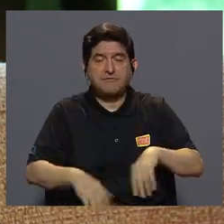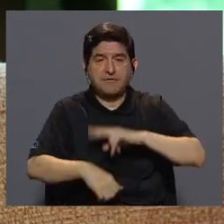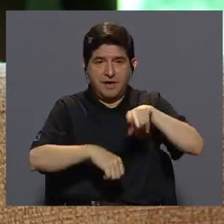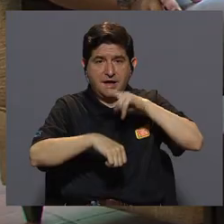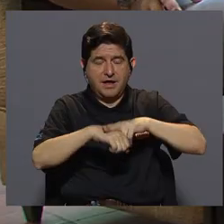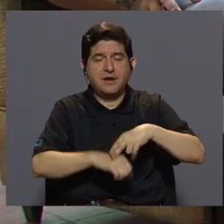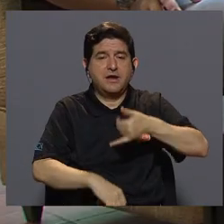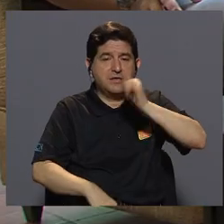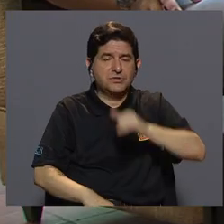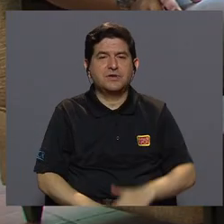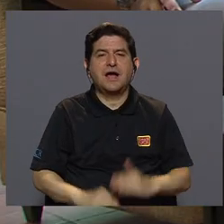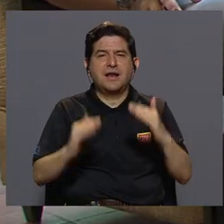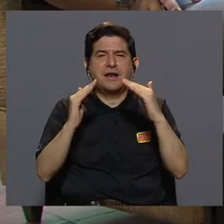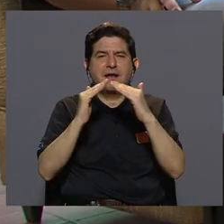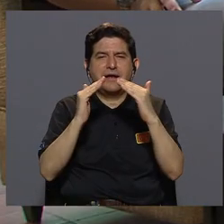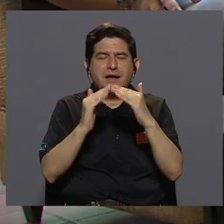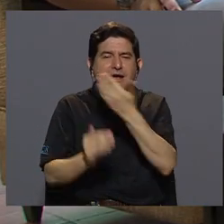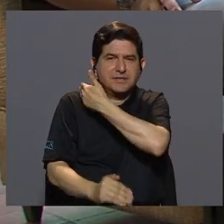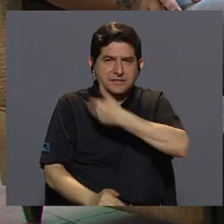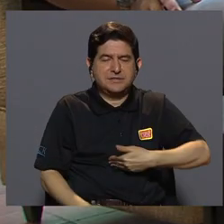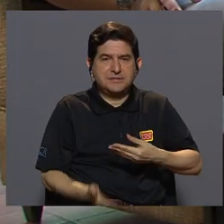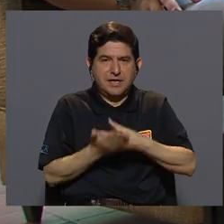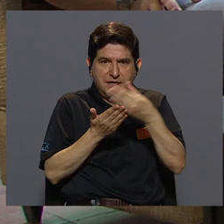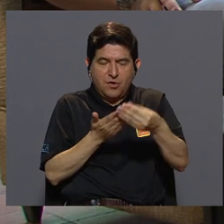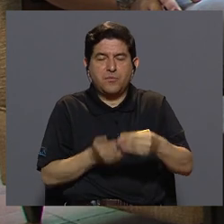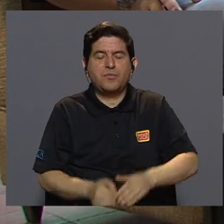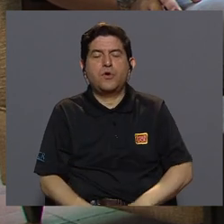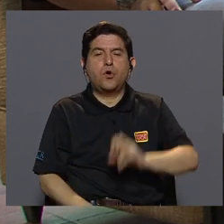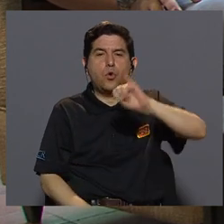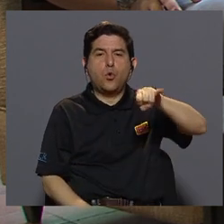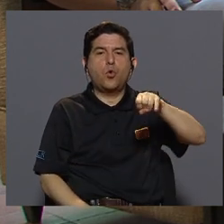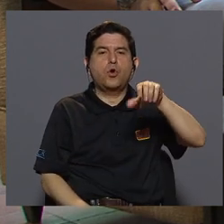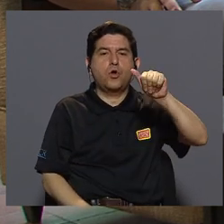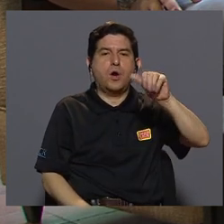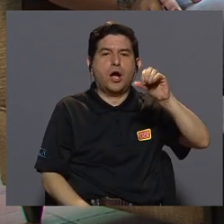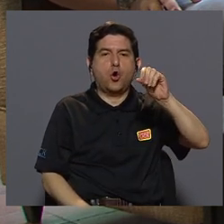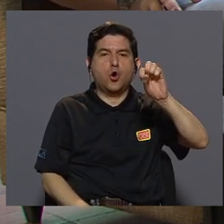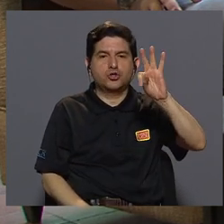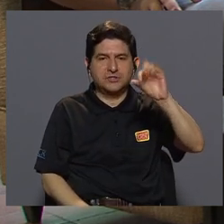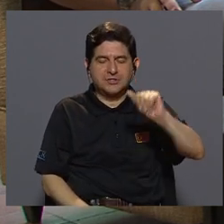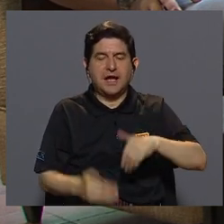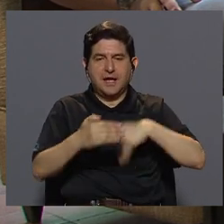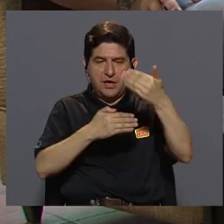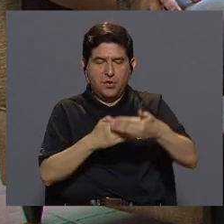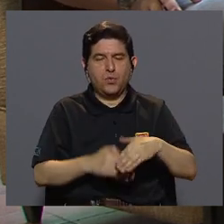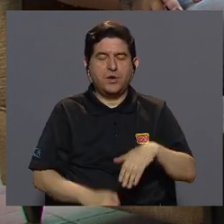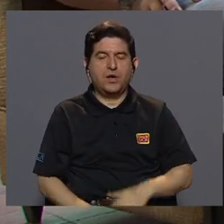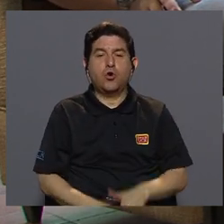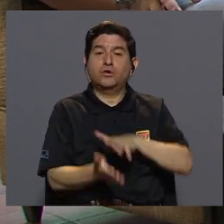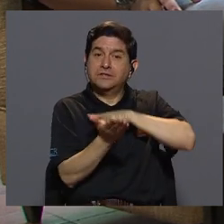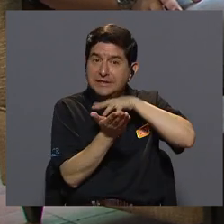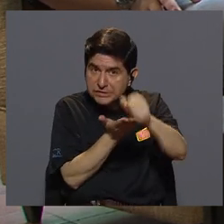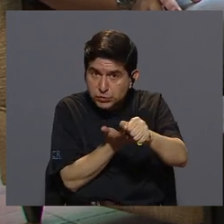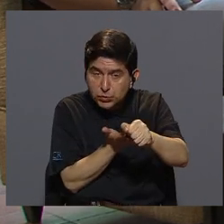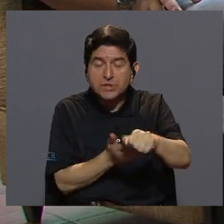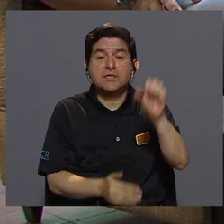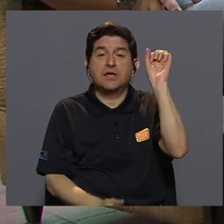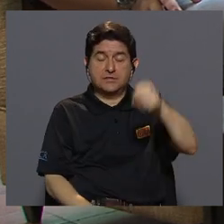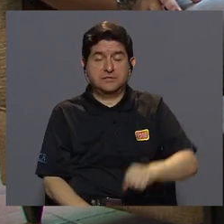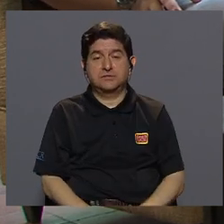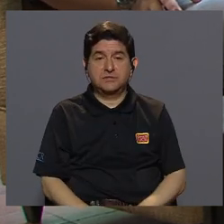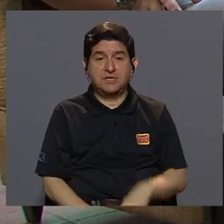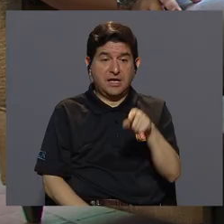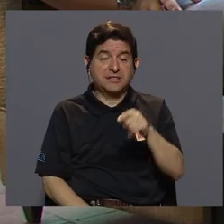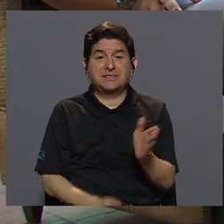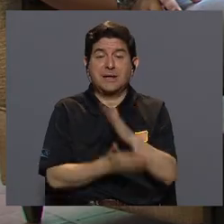de licores. Es una casa presidencial que fue adquirida por Julio Acosta y que después de su mandato fue demolida. Claro,